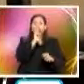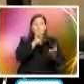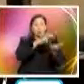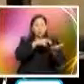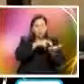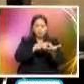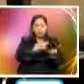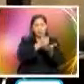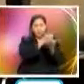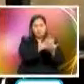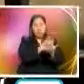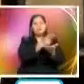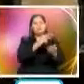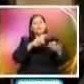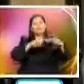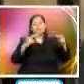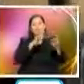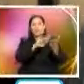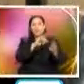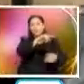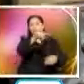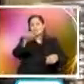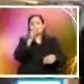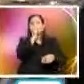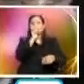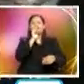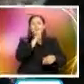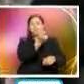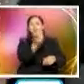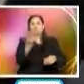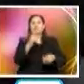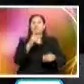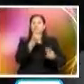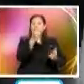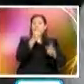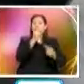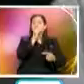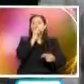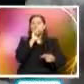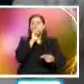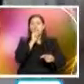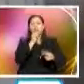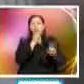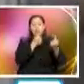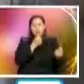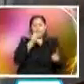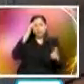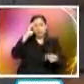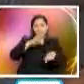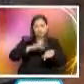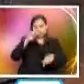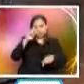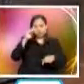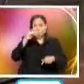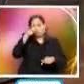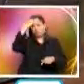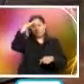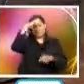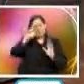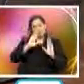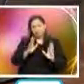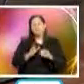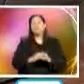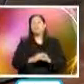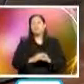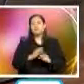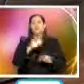para formar redes de apoyo entre los papás, porque hay muchos papás de niños ya mayores que pues ya caminaron un recorrido, ya llevan algo y ya